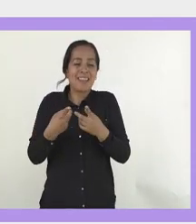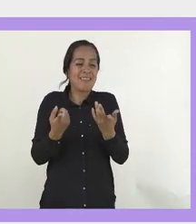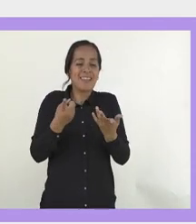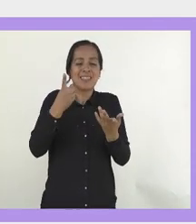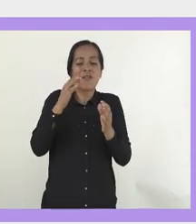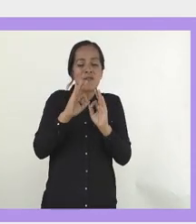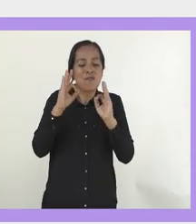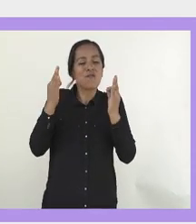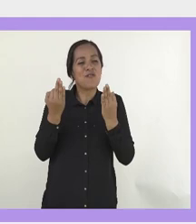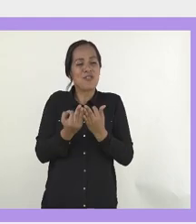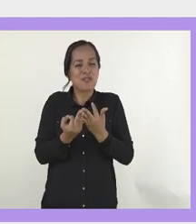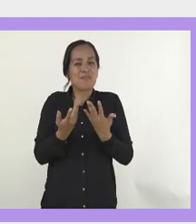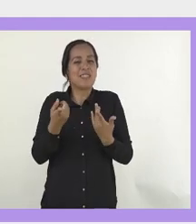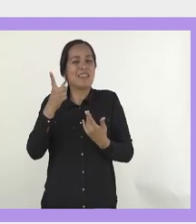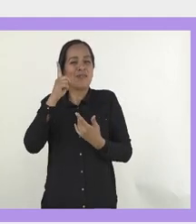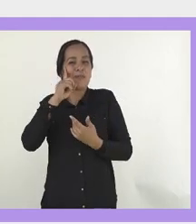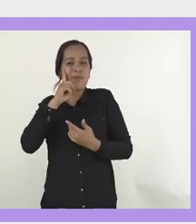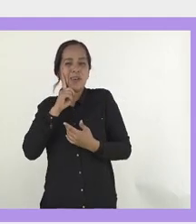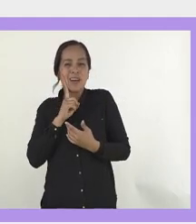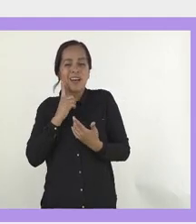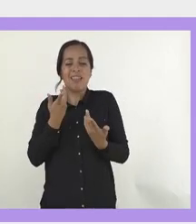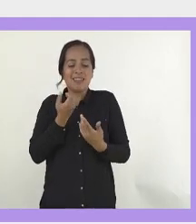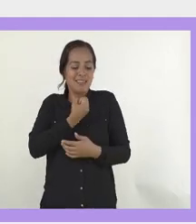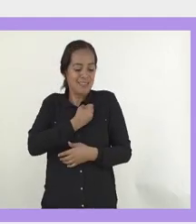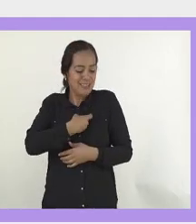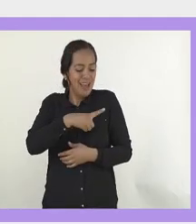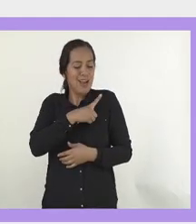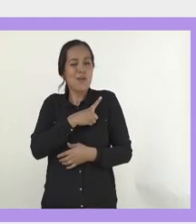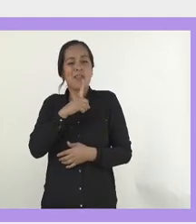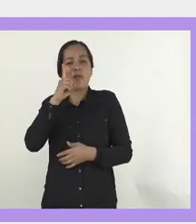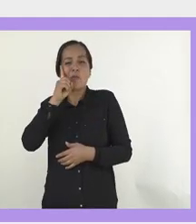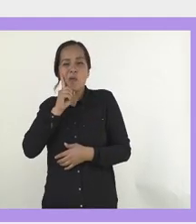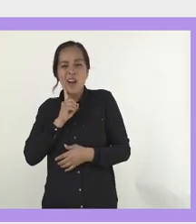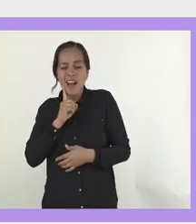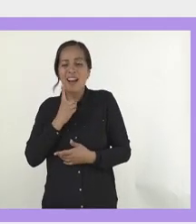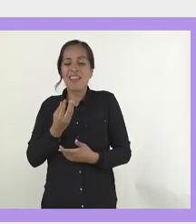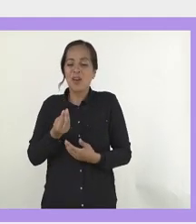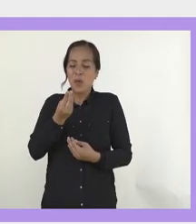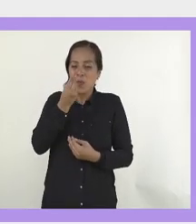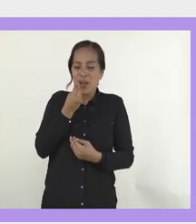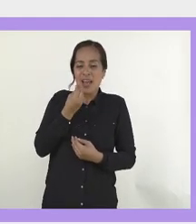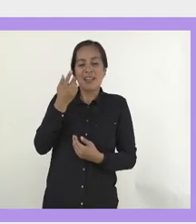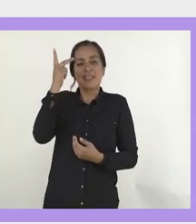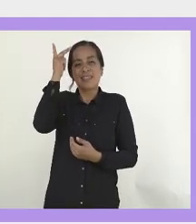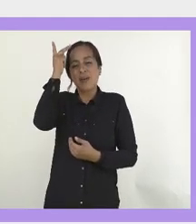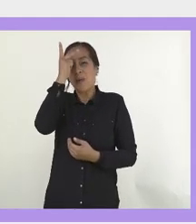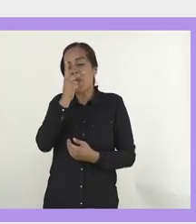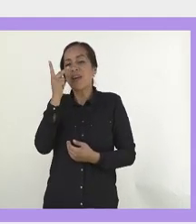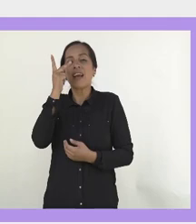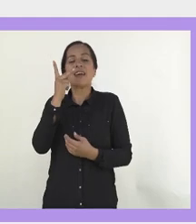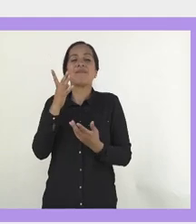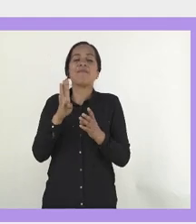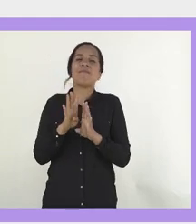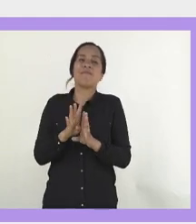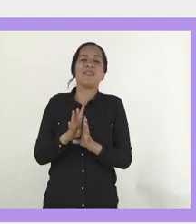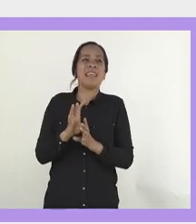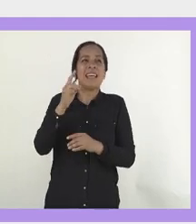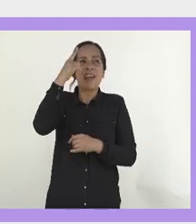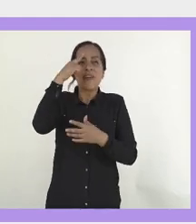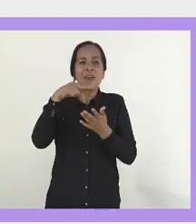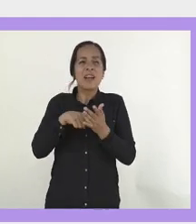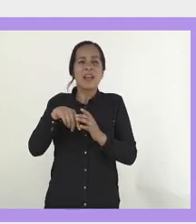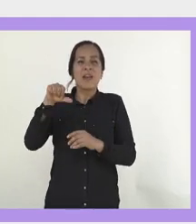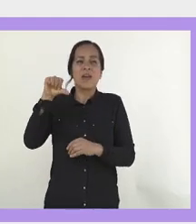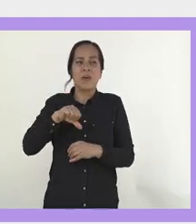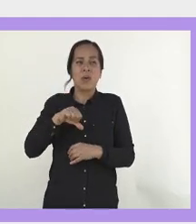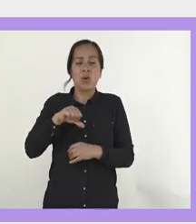la mujer de salud de la mujer de nutrición de psicología etcétera No creo que hoy no